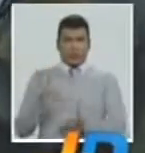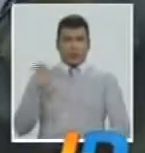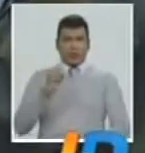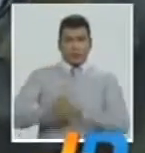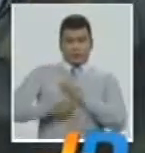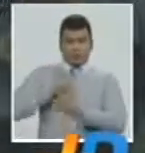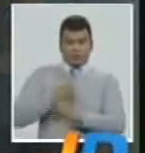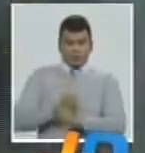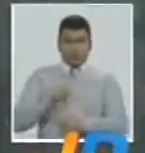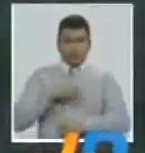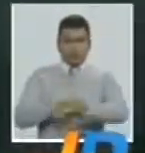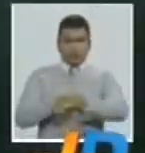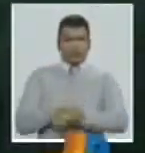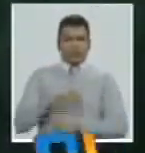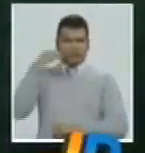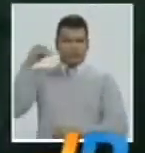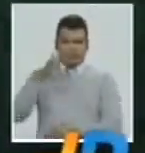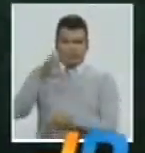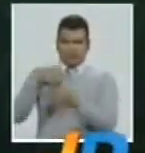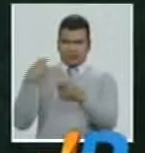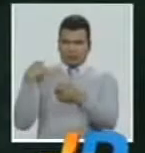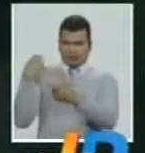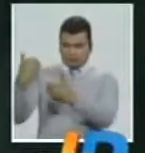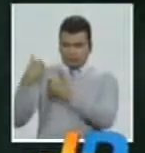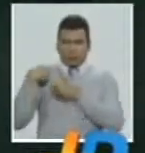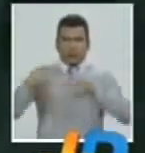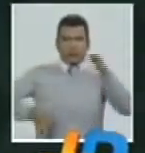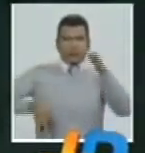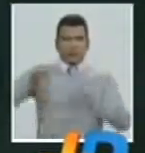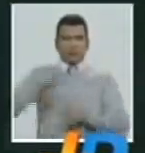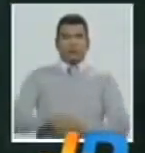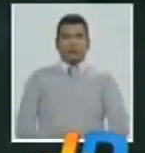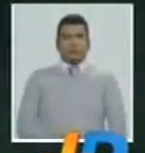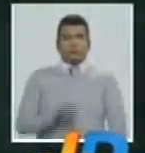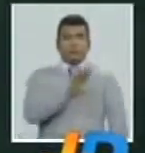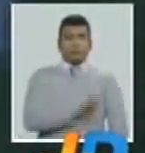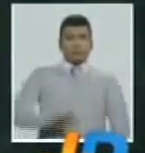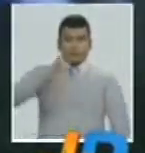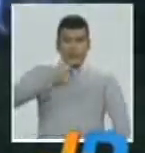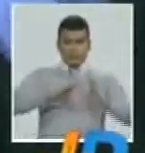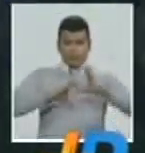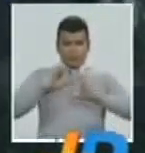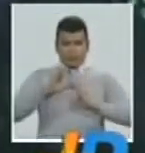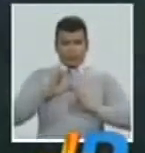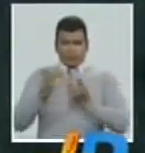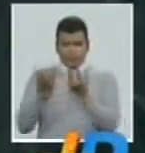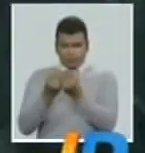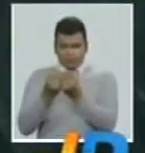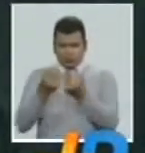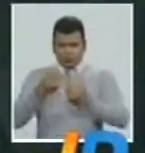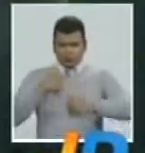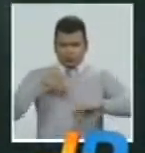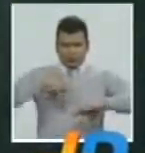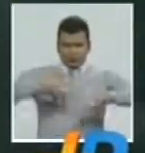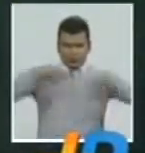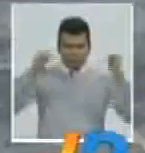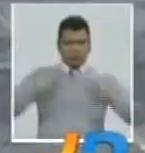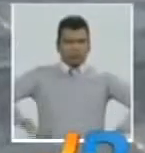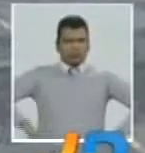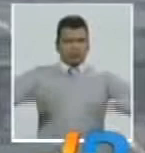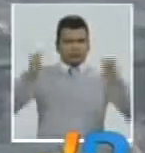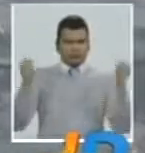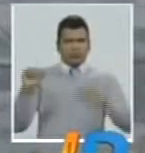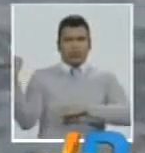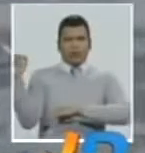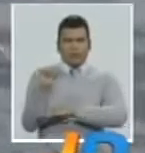las autoridades. En Corinto, las autoridades desarticularon una banda delincuencial dedicada al hurto de vehículo. Tras un operativo, los uniformados